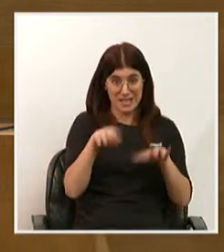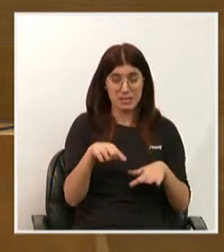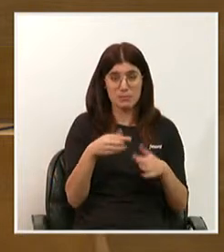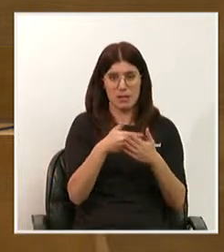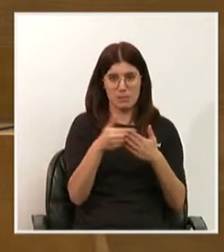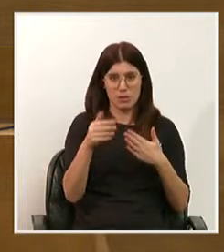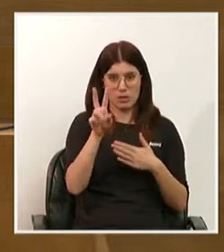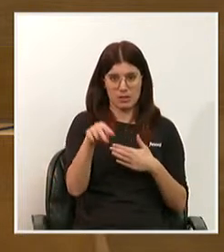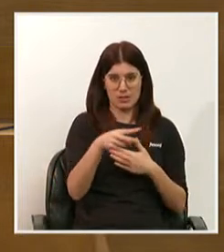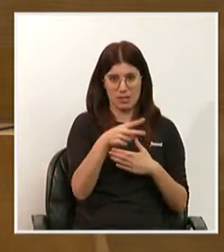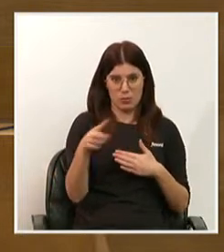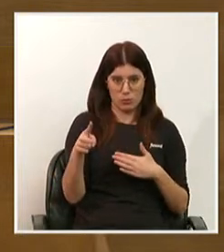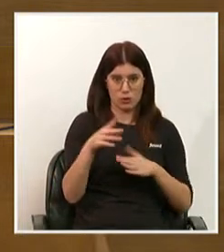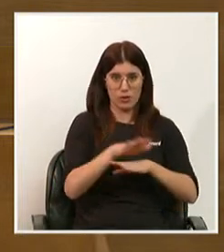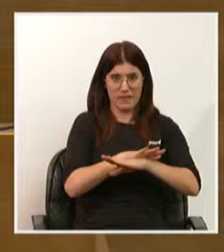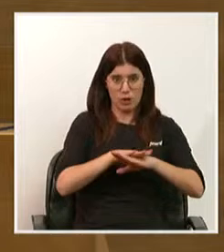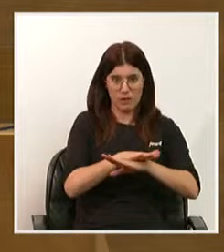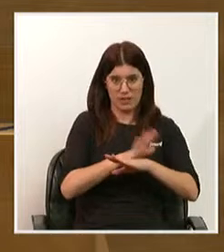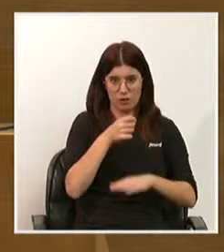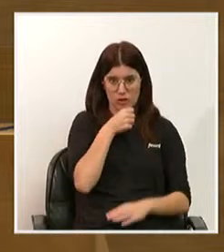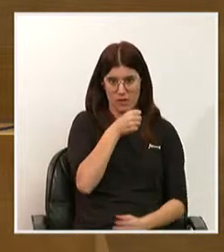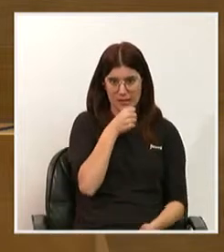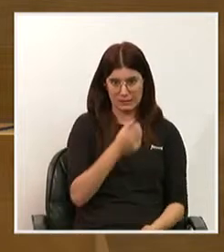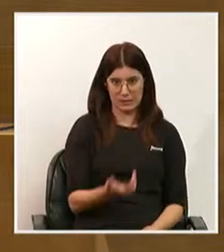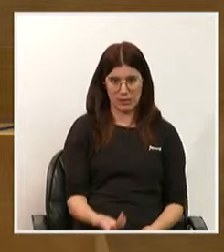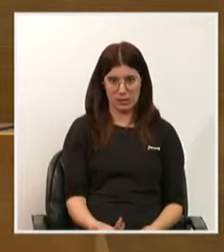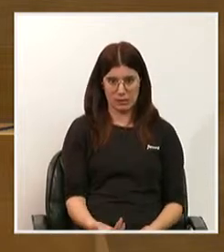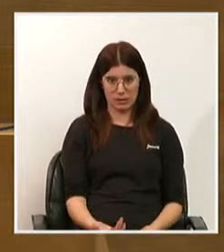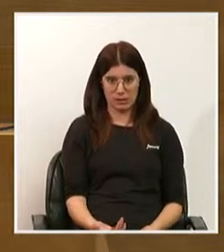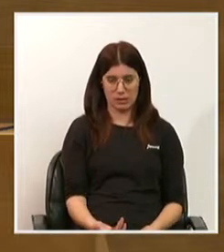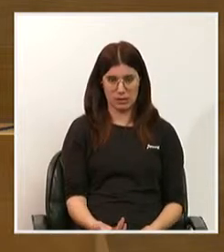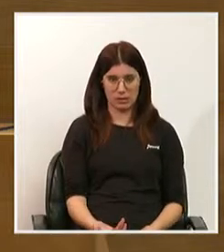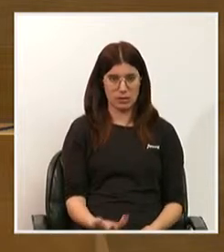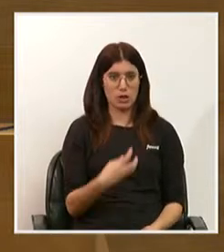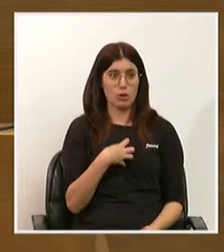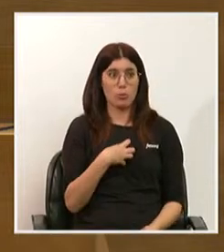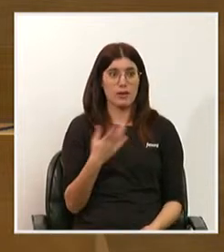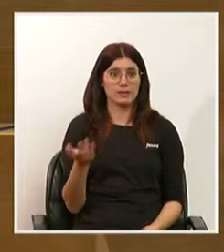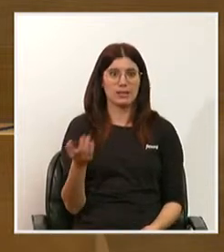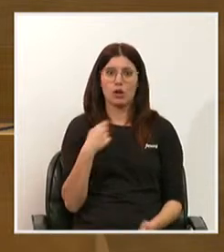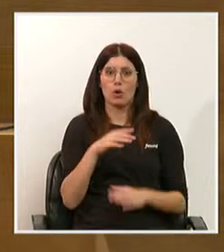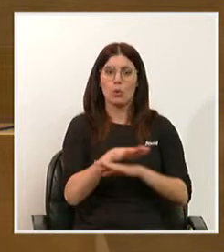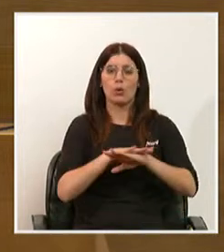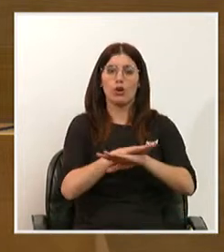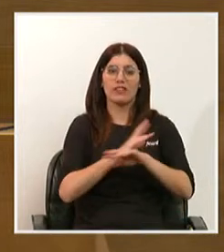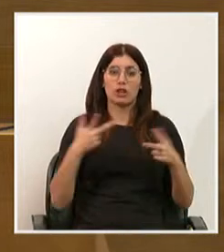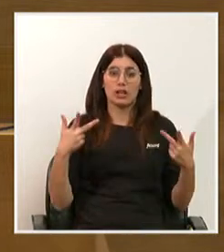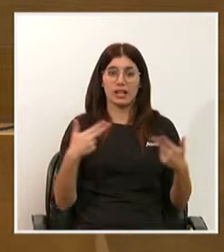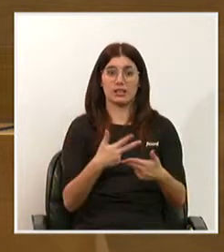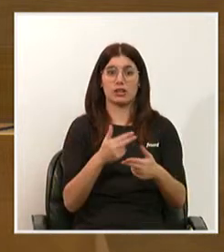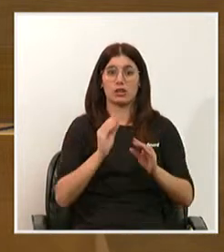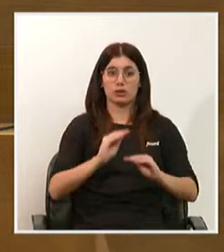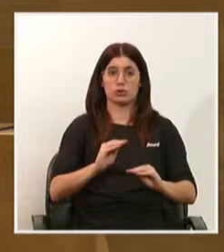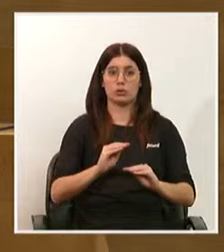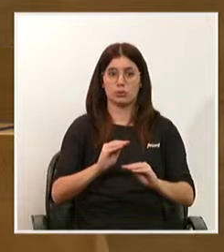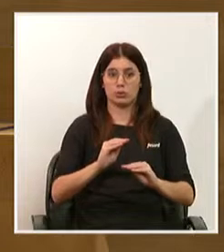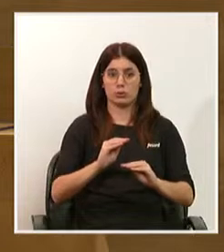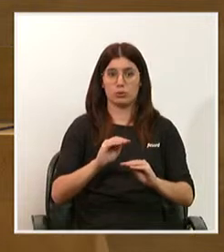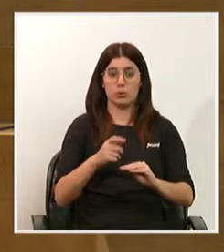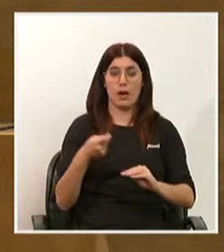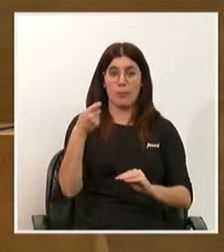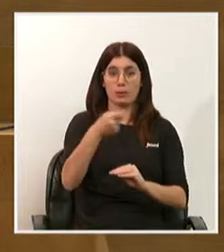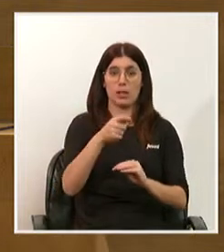Ne del gober socialista no ser queur